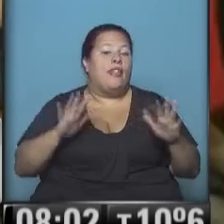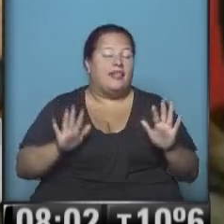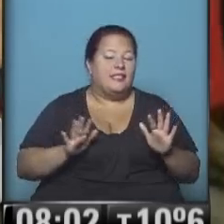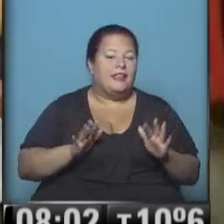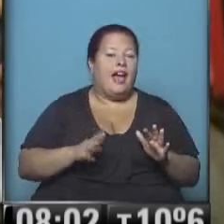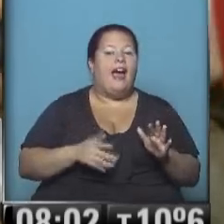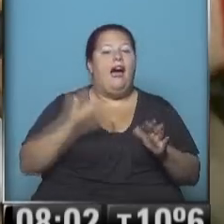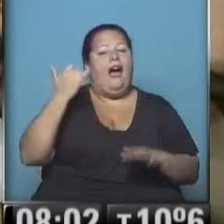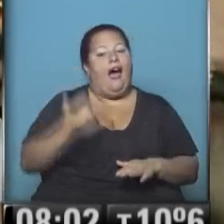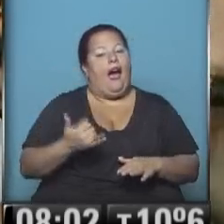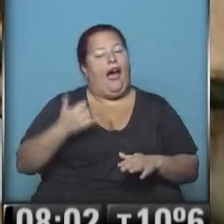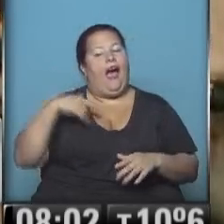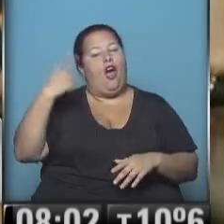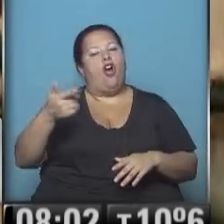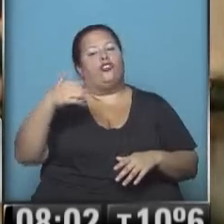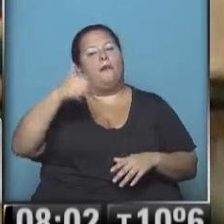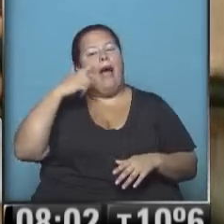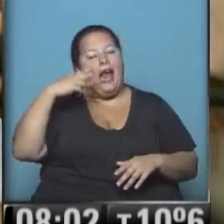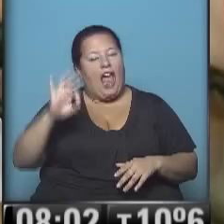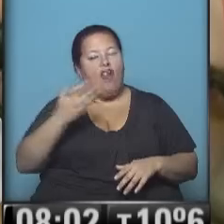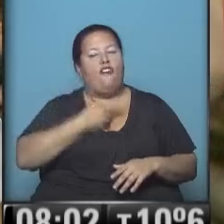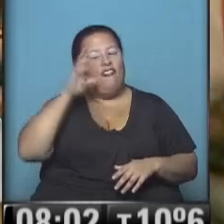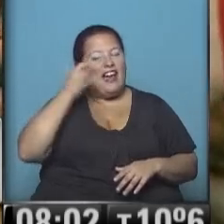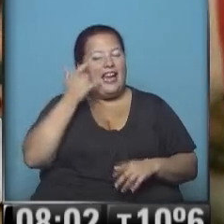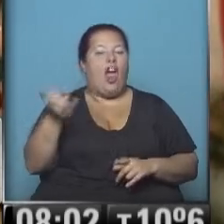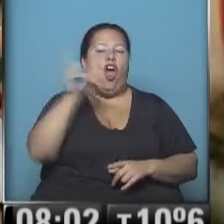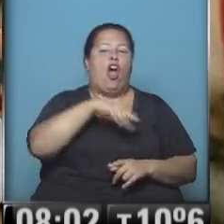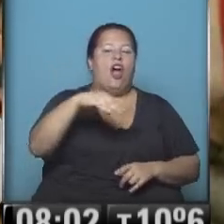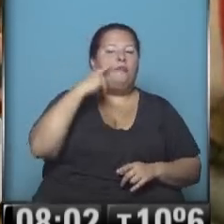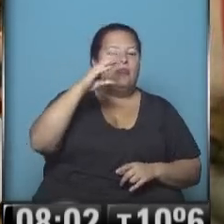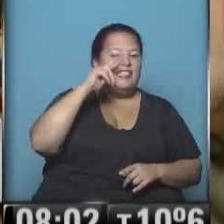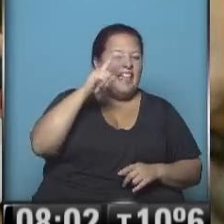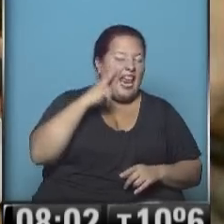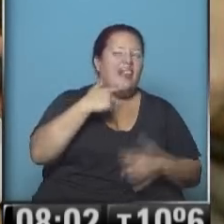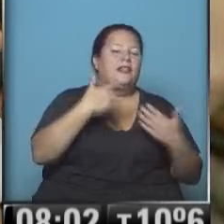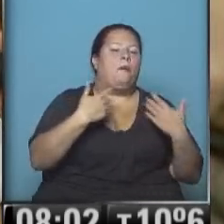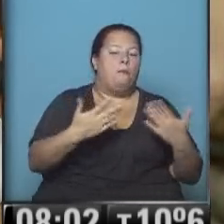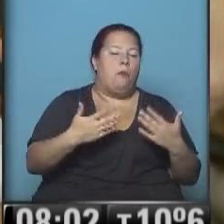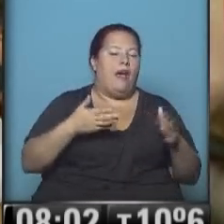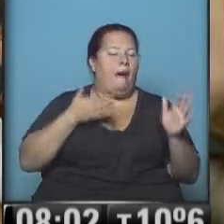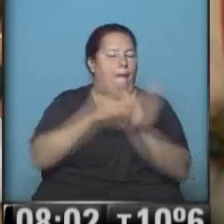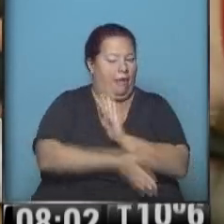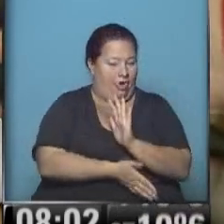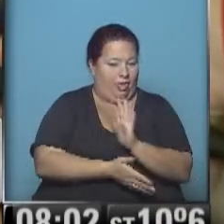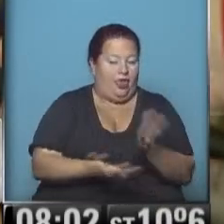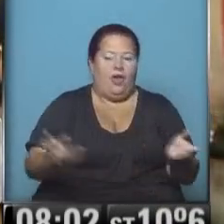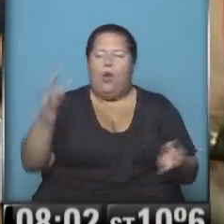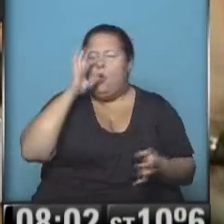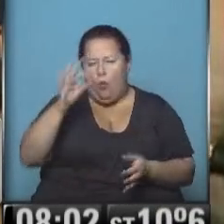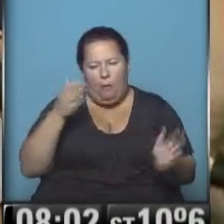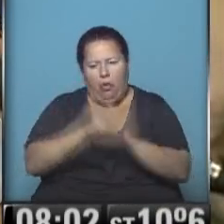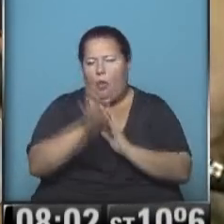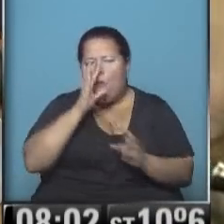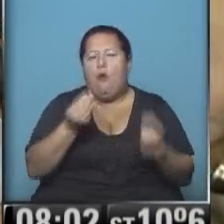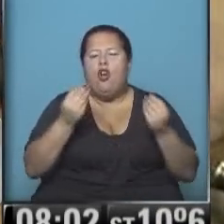haya un nuevo Mariano Ferreira, y del otro lado encontramos a Micheli que decía que podría haber infiltrado. Nunca lo ha sabido. ¿Por qué